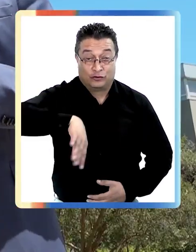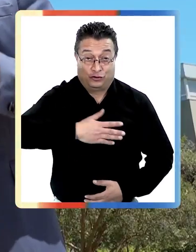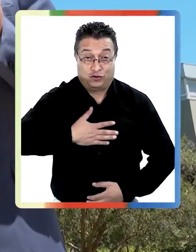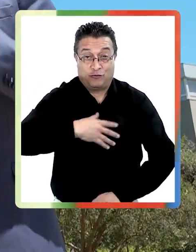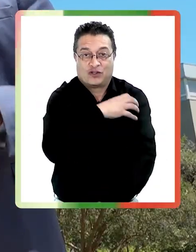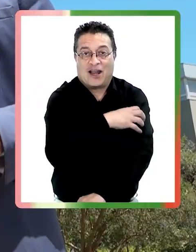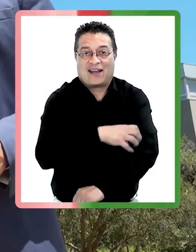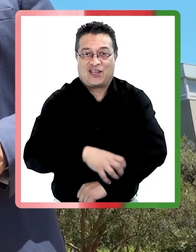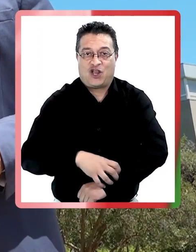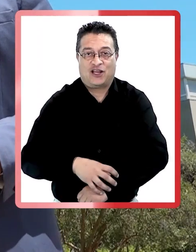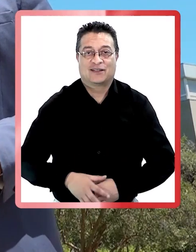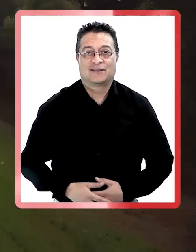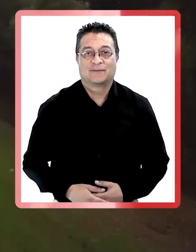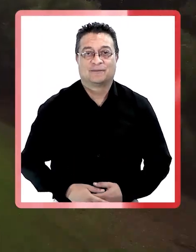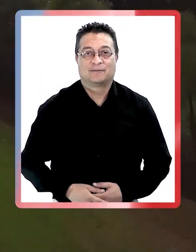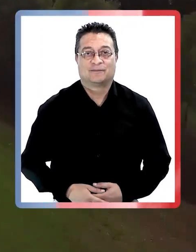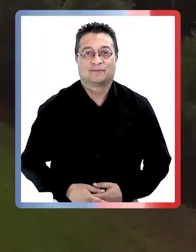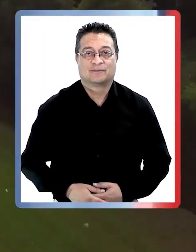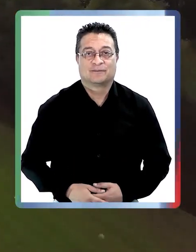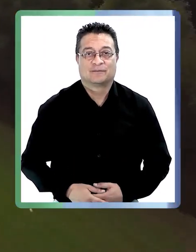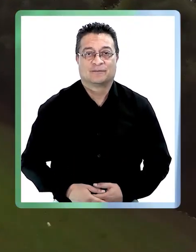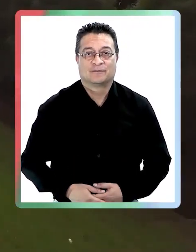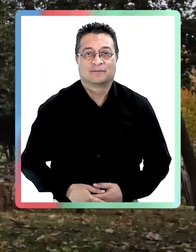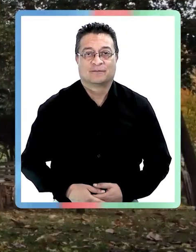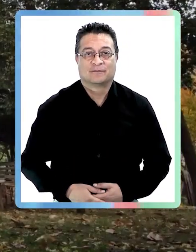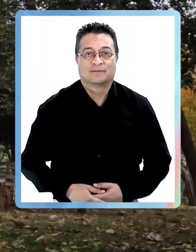Somos las regiones.